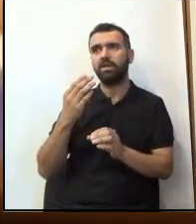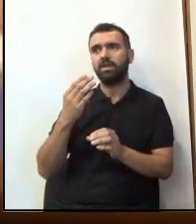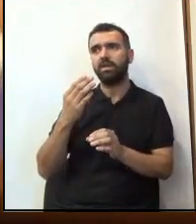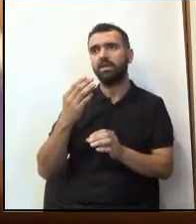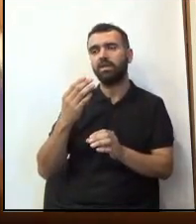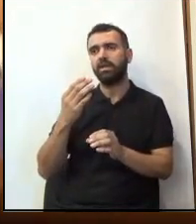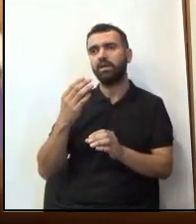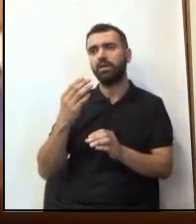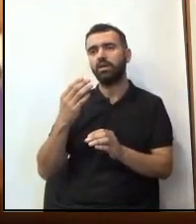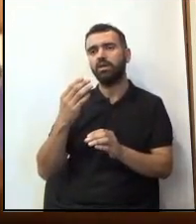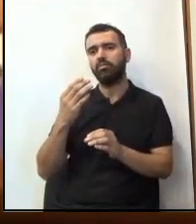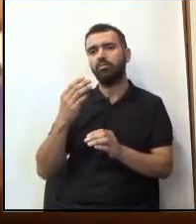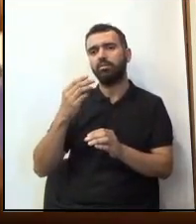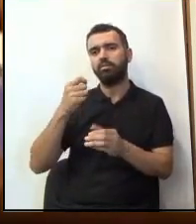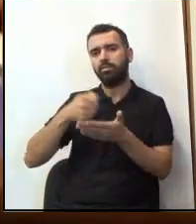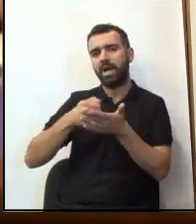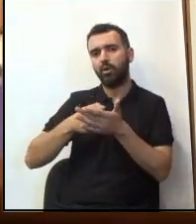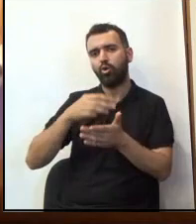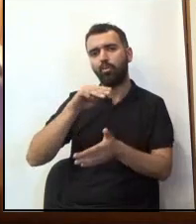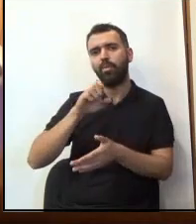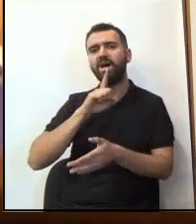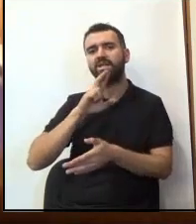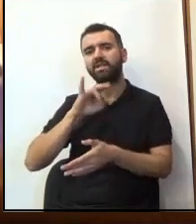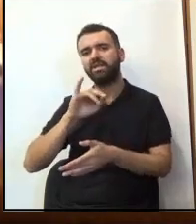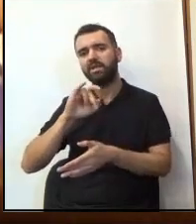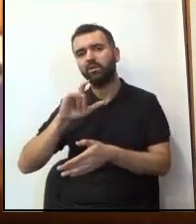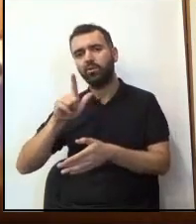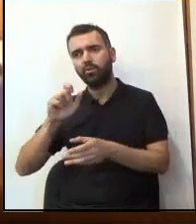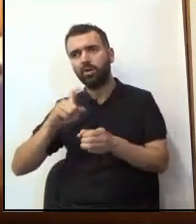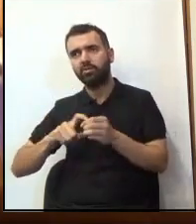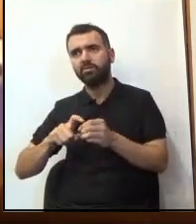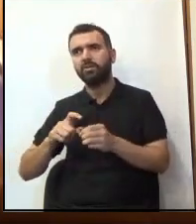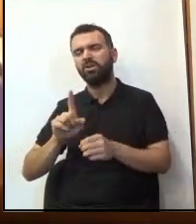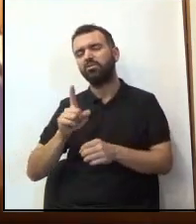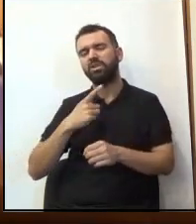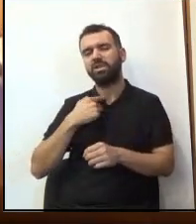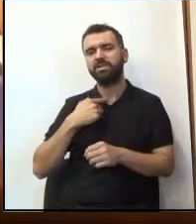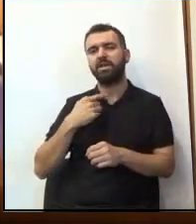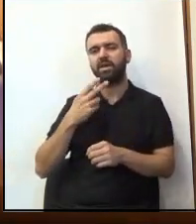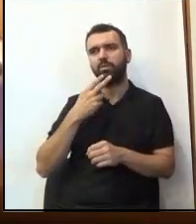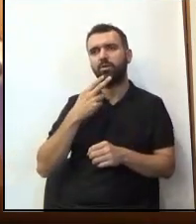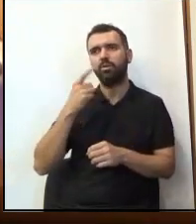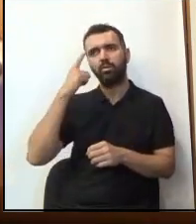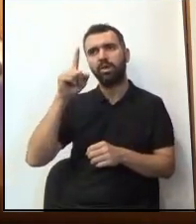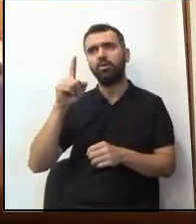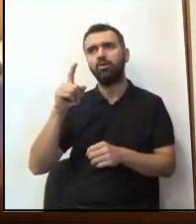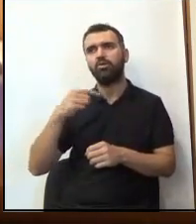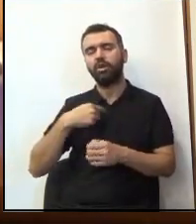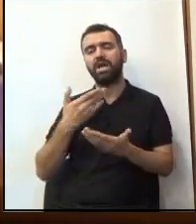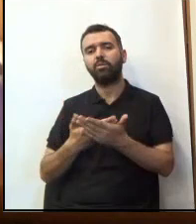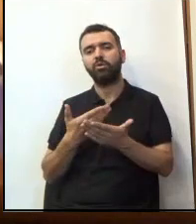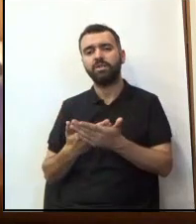No, pero no, me interesa que fuera en vivo, ¿ya? Pero voy a probar,